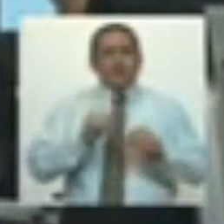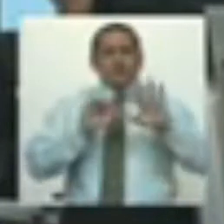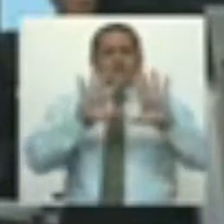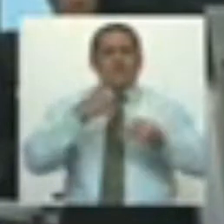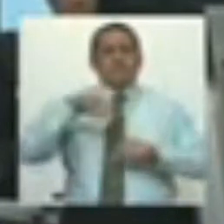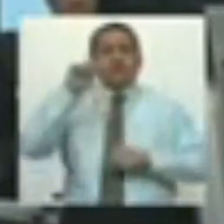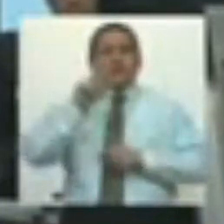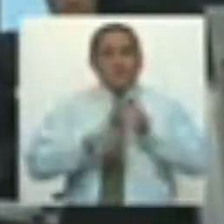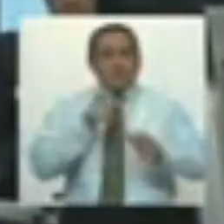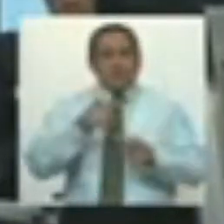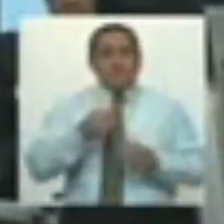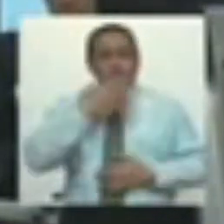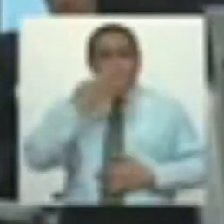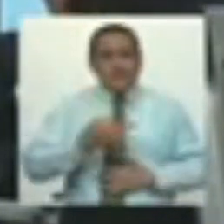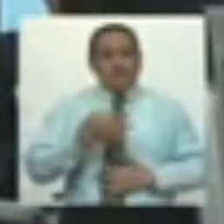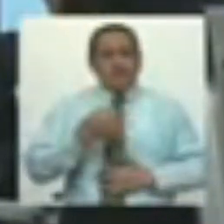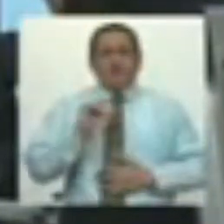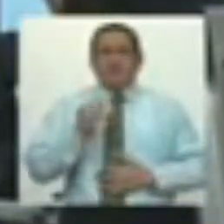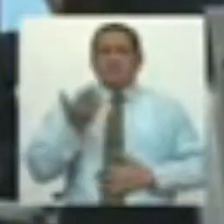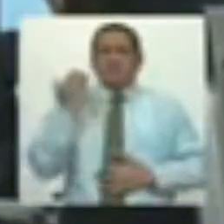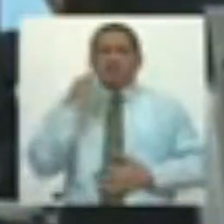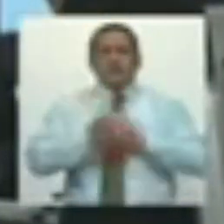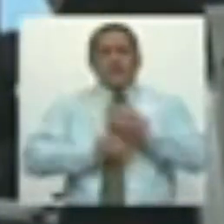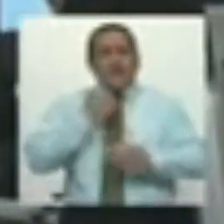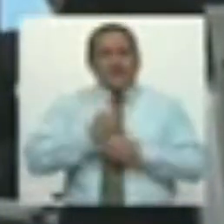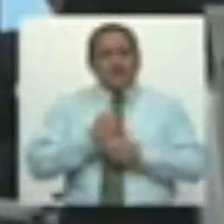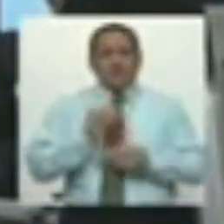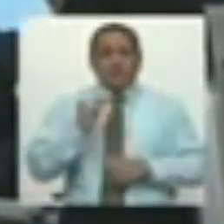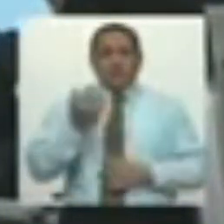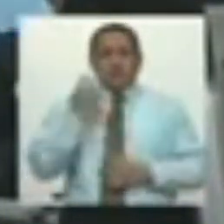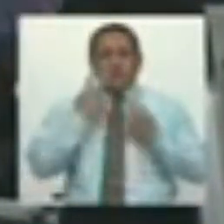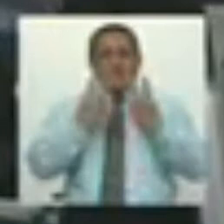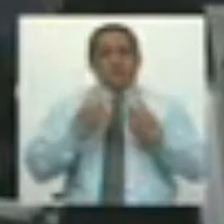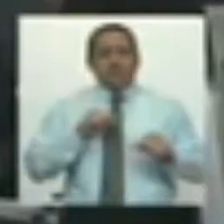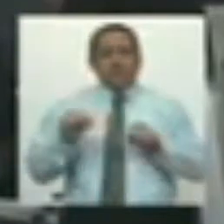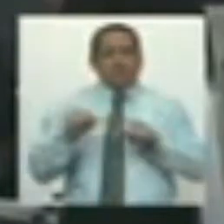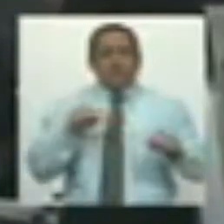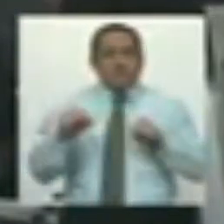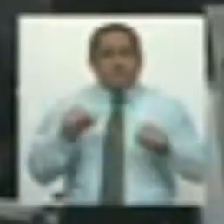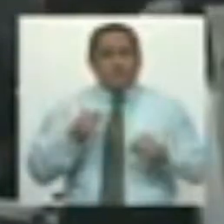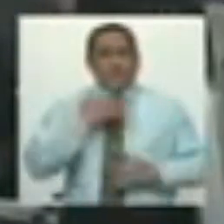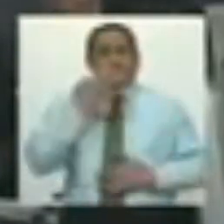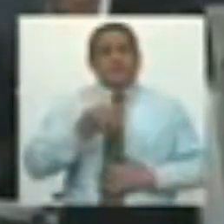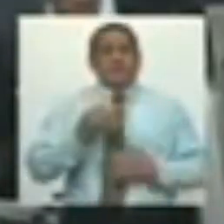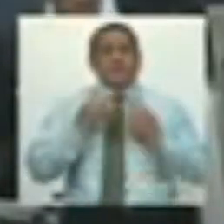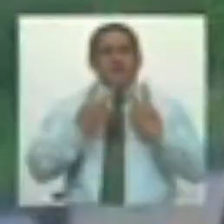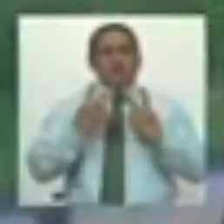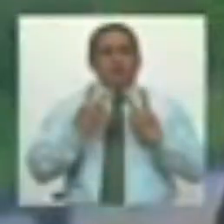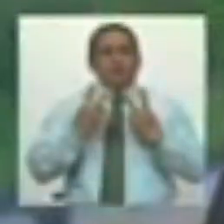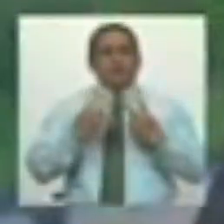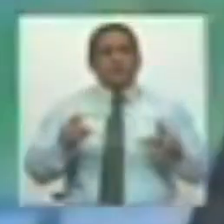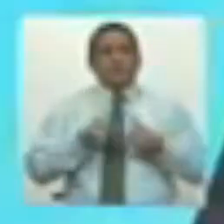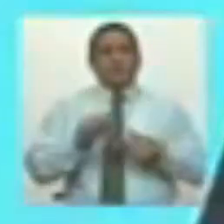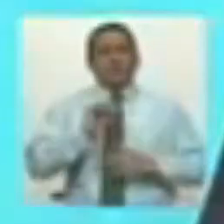verdad hace muchos años y justamente acaba de ocurrir un sismo verdad ocurrió un sismo